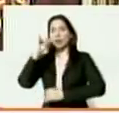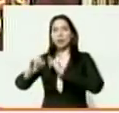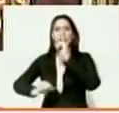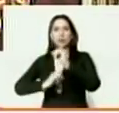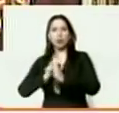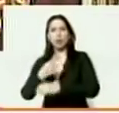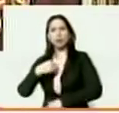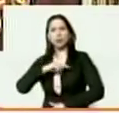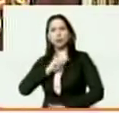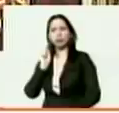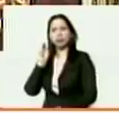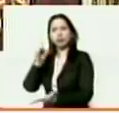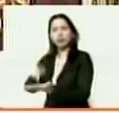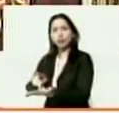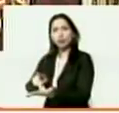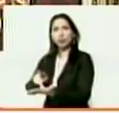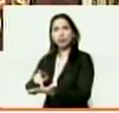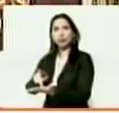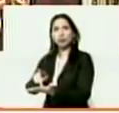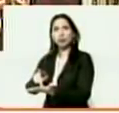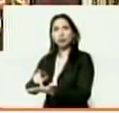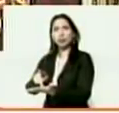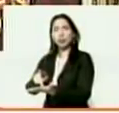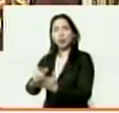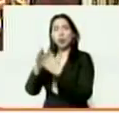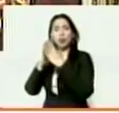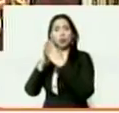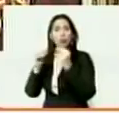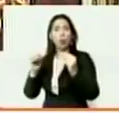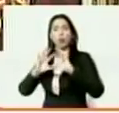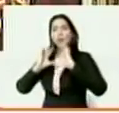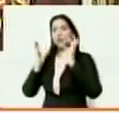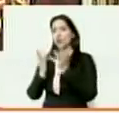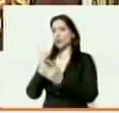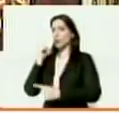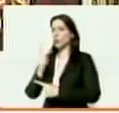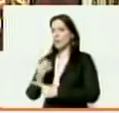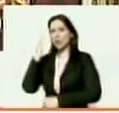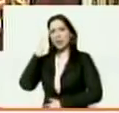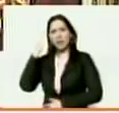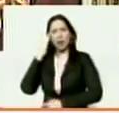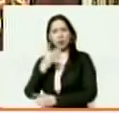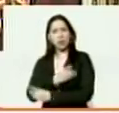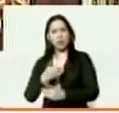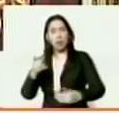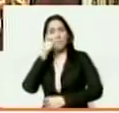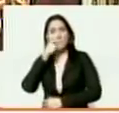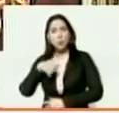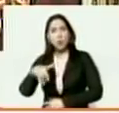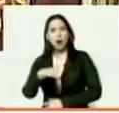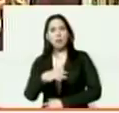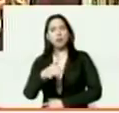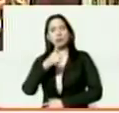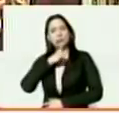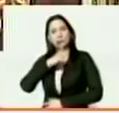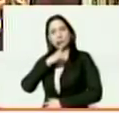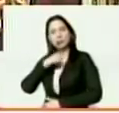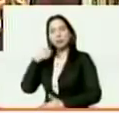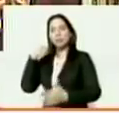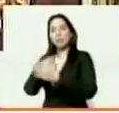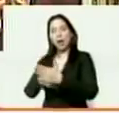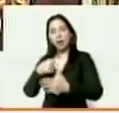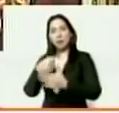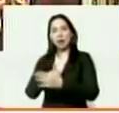presentando, y que todo el mundo debe saberlo, con la dignidad de un pueblo que resiste y batalla.